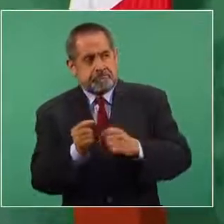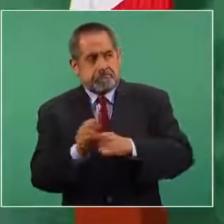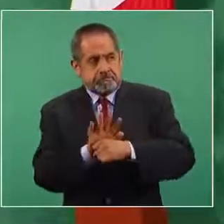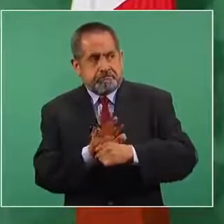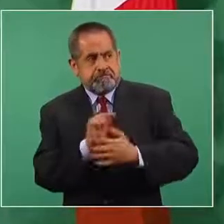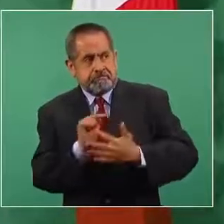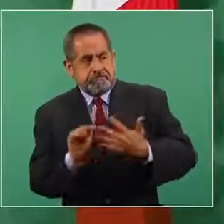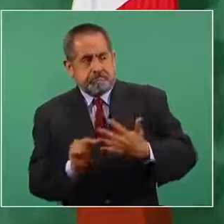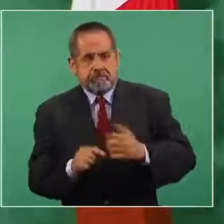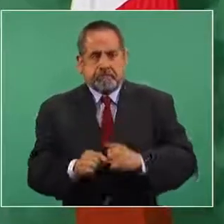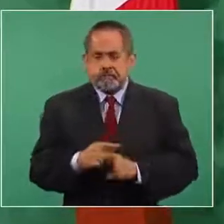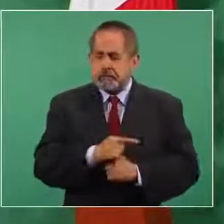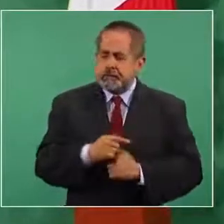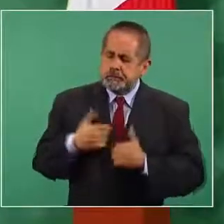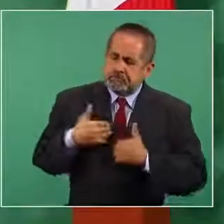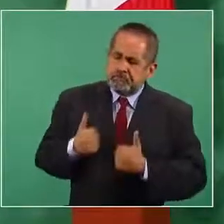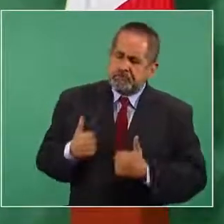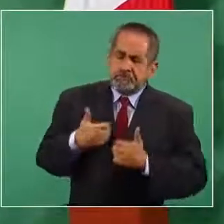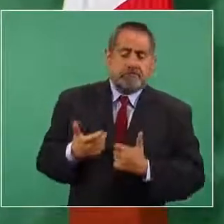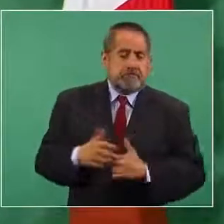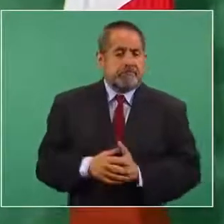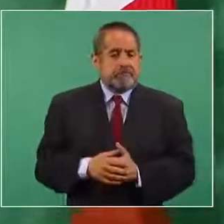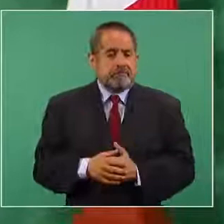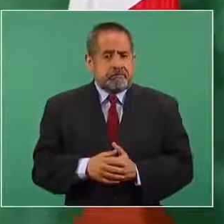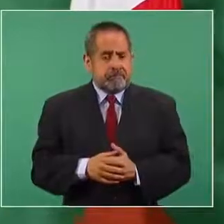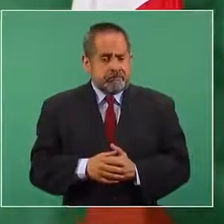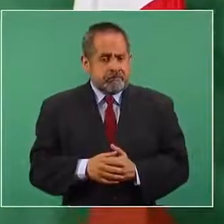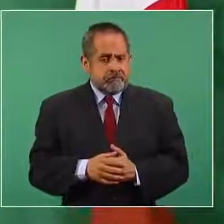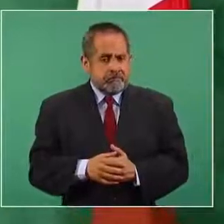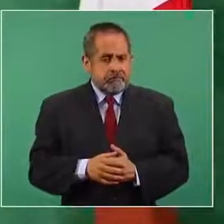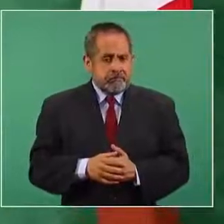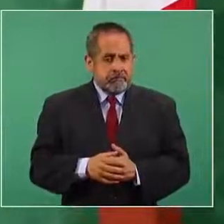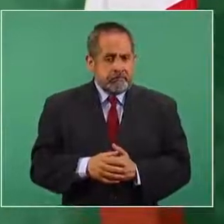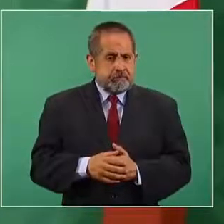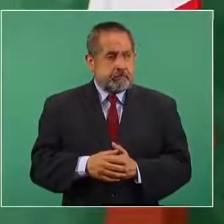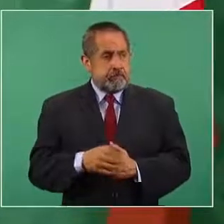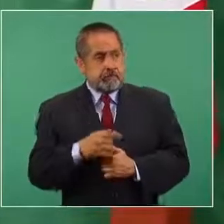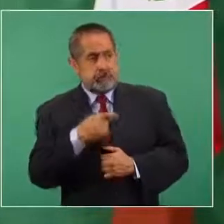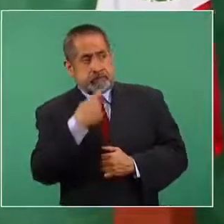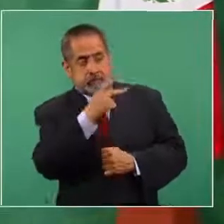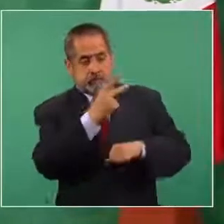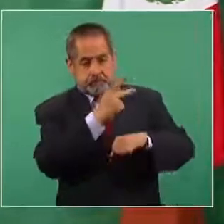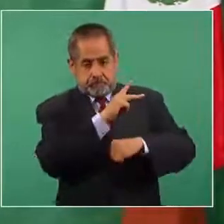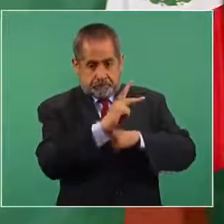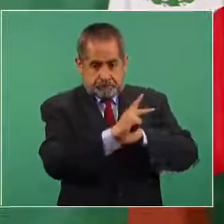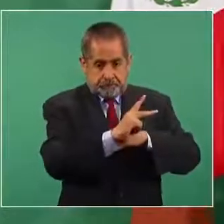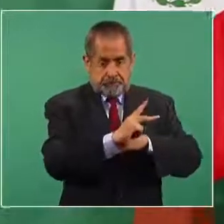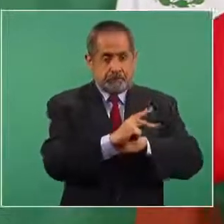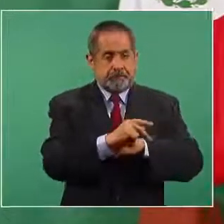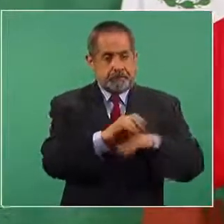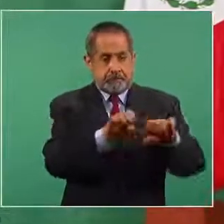y los equipos de los dos países